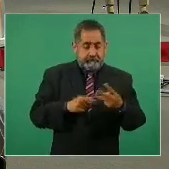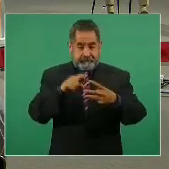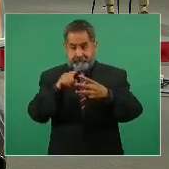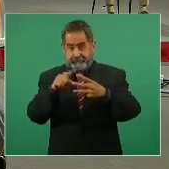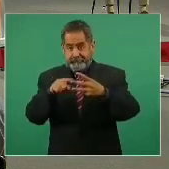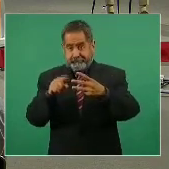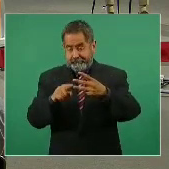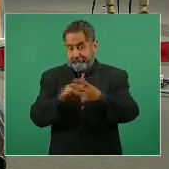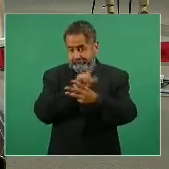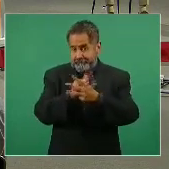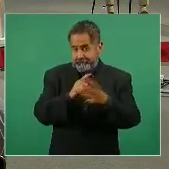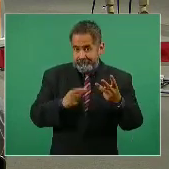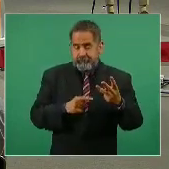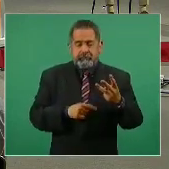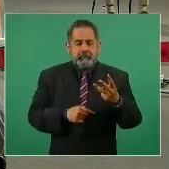las tres